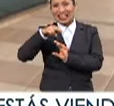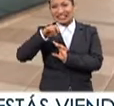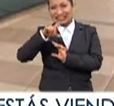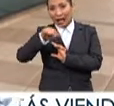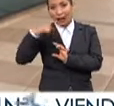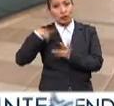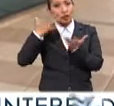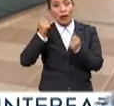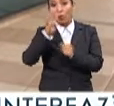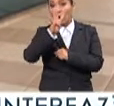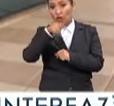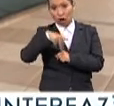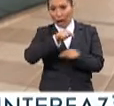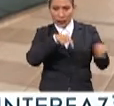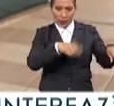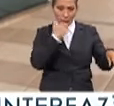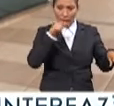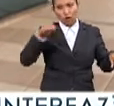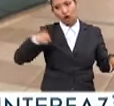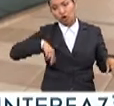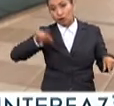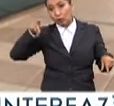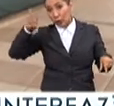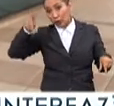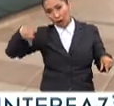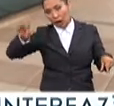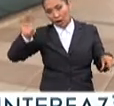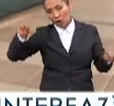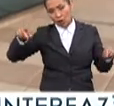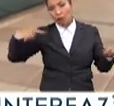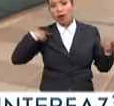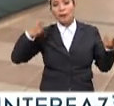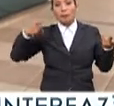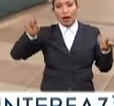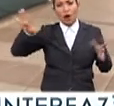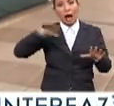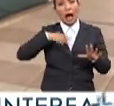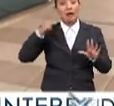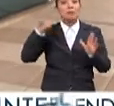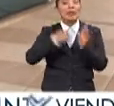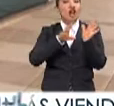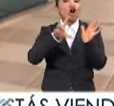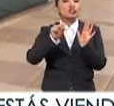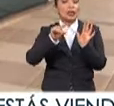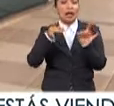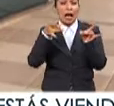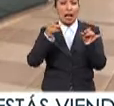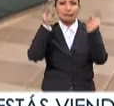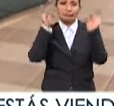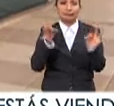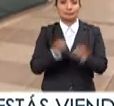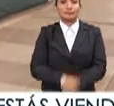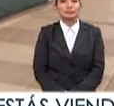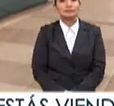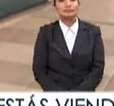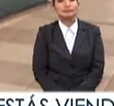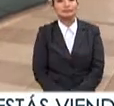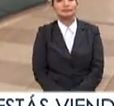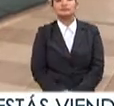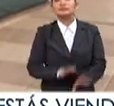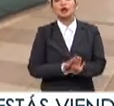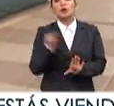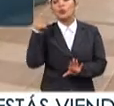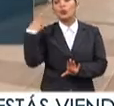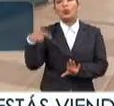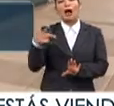no se emiten 4k nosotros tampoco emitimos en 4k pero claro es un 1080 con una calidad magnífica cuál es